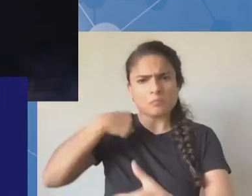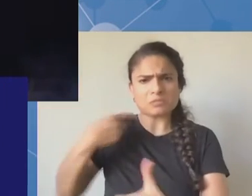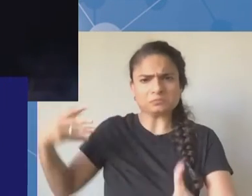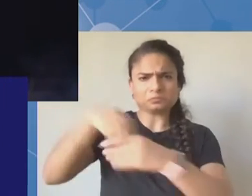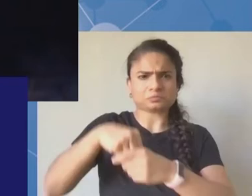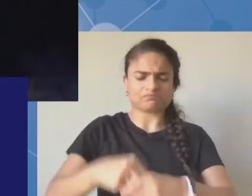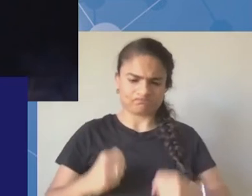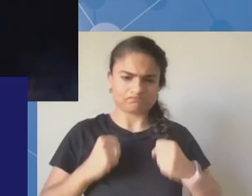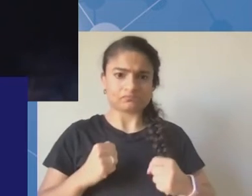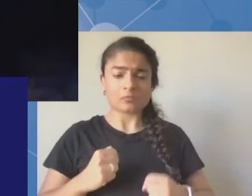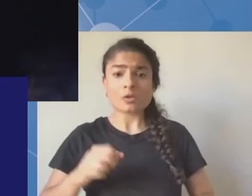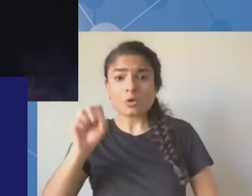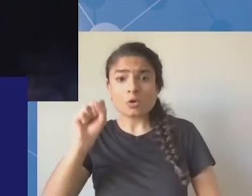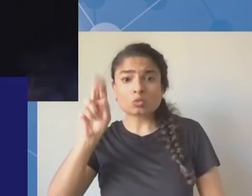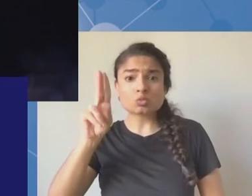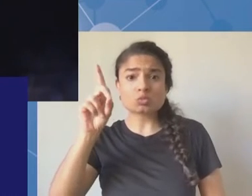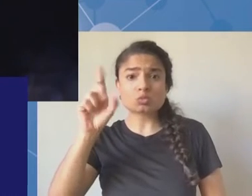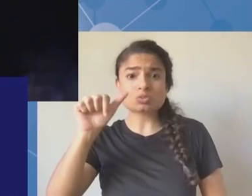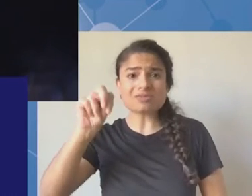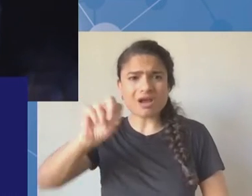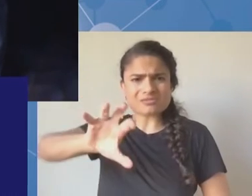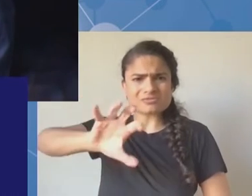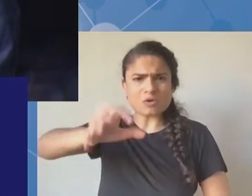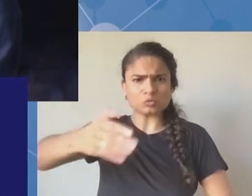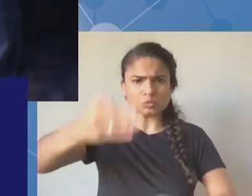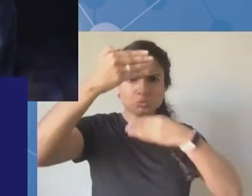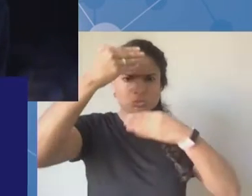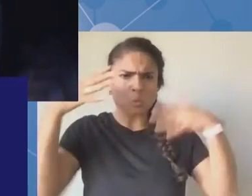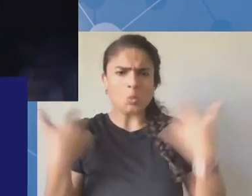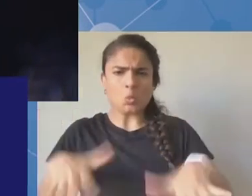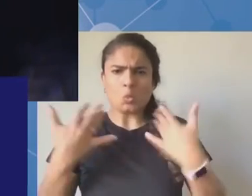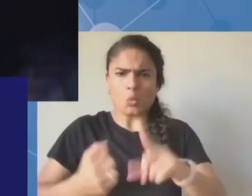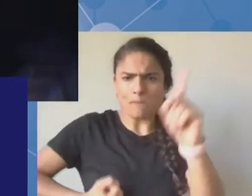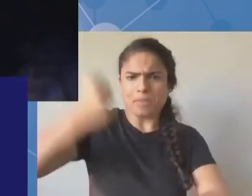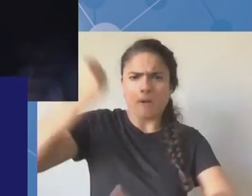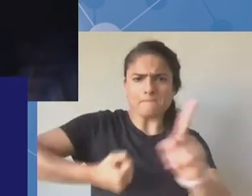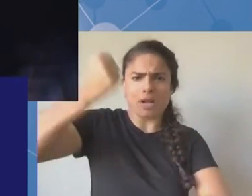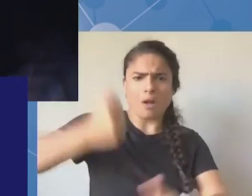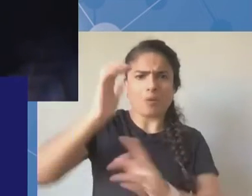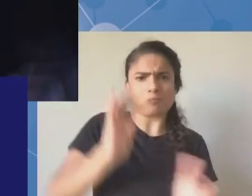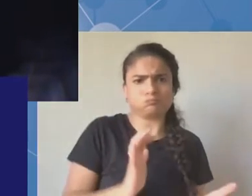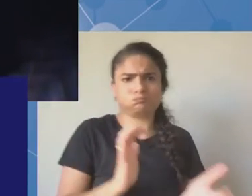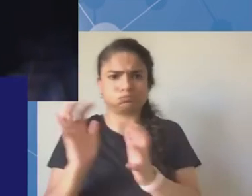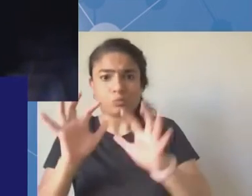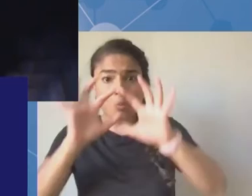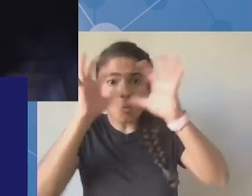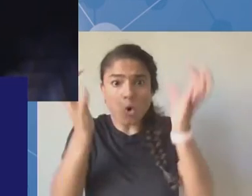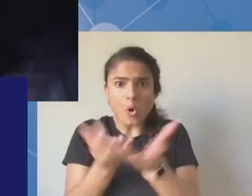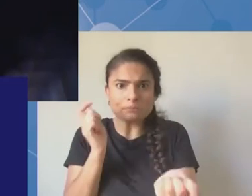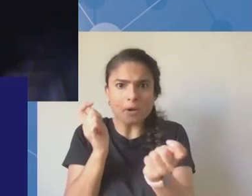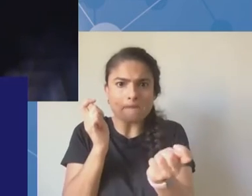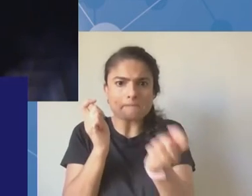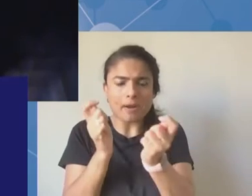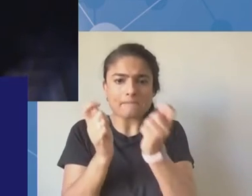Y estoy hablando en mi nombre. Sudán es un país en que en el